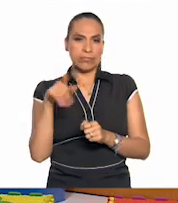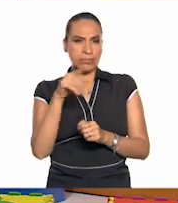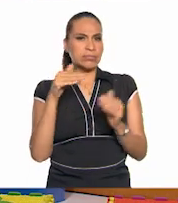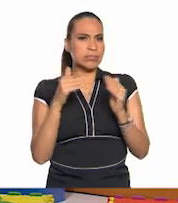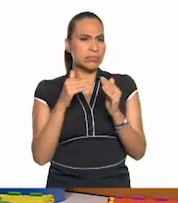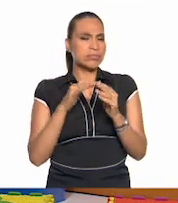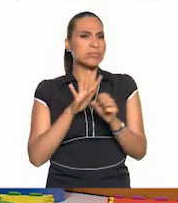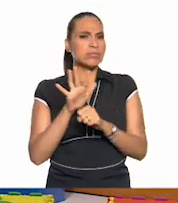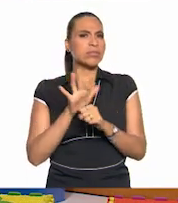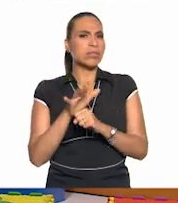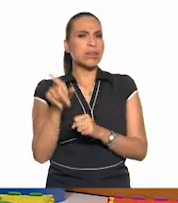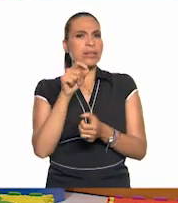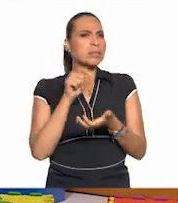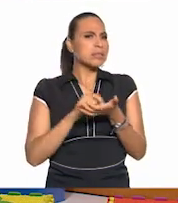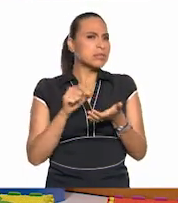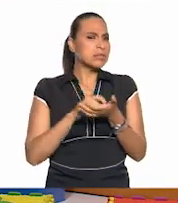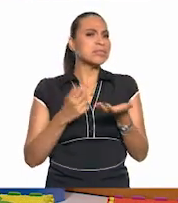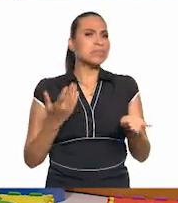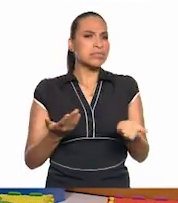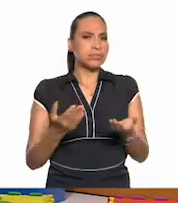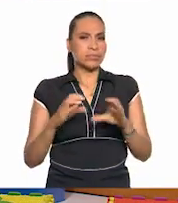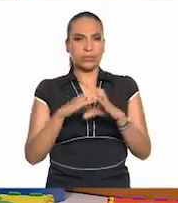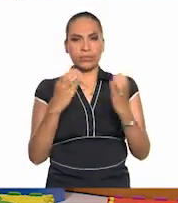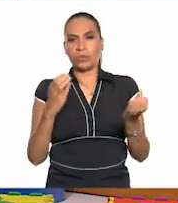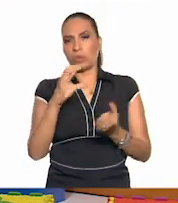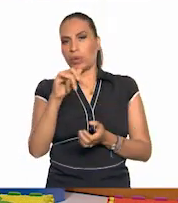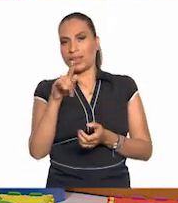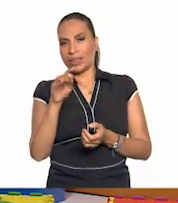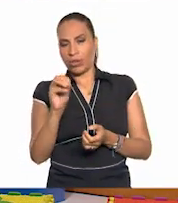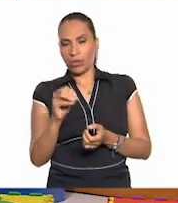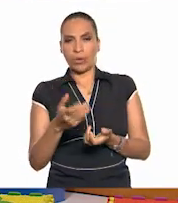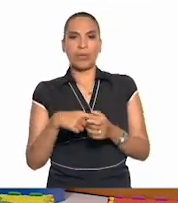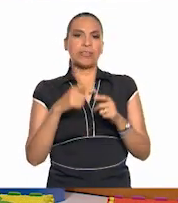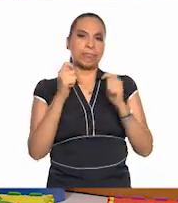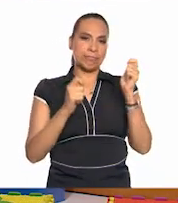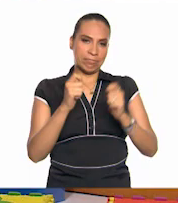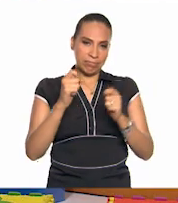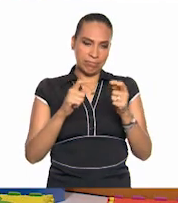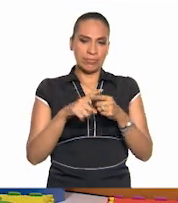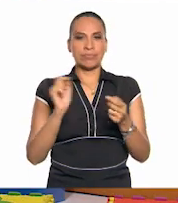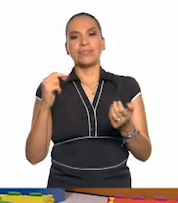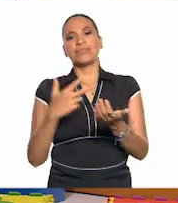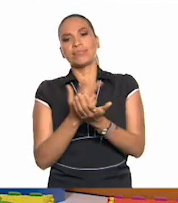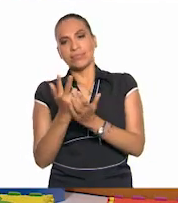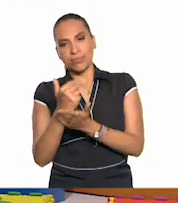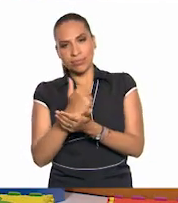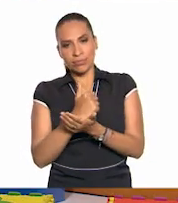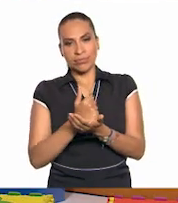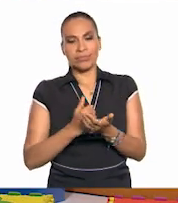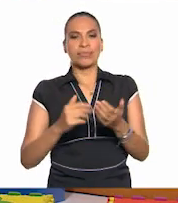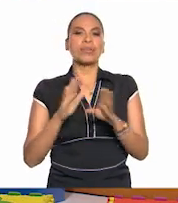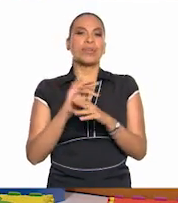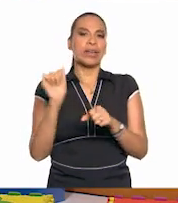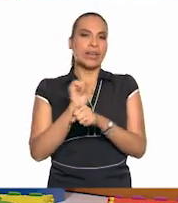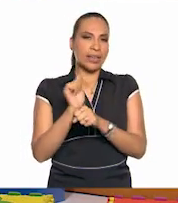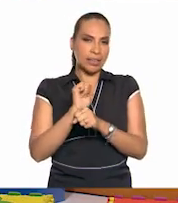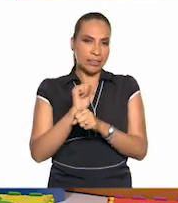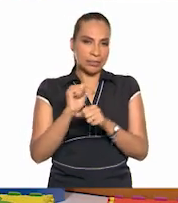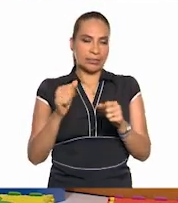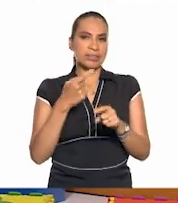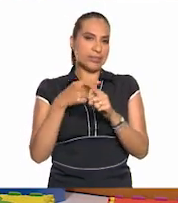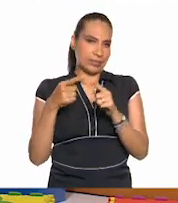casita, ¿cuáles escribieron? Cuento, manipular, recortar, actuar.